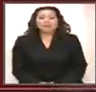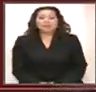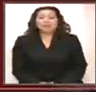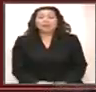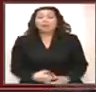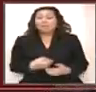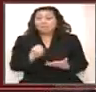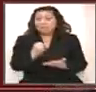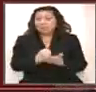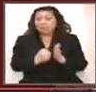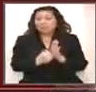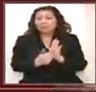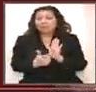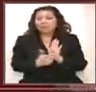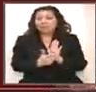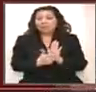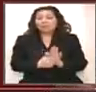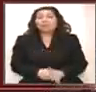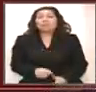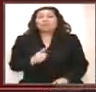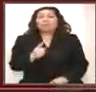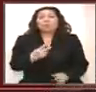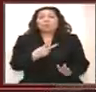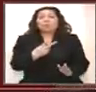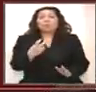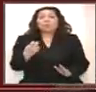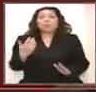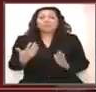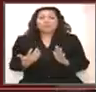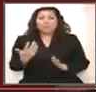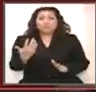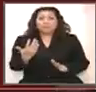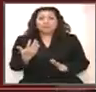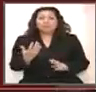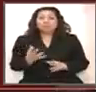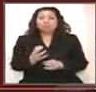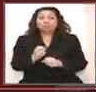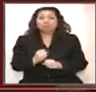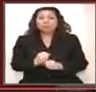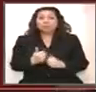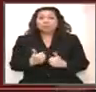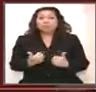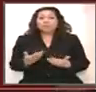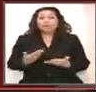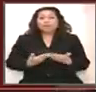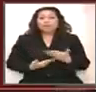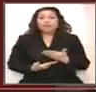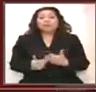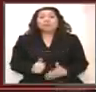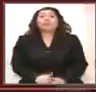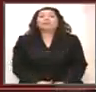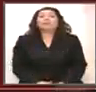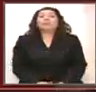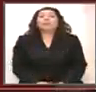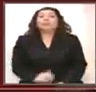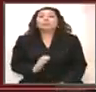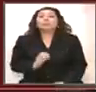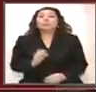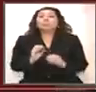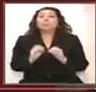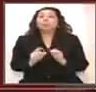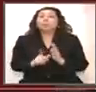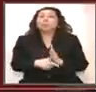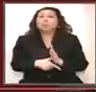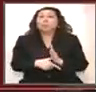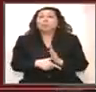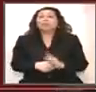es la promulgación del decreto legislativo 1215, frente a la receptación de bienes que provienen de delitos y son puestos